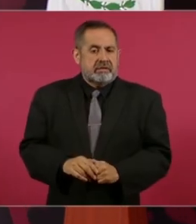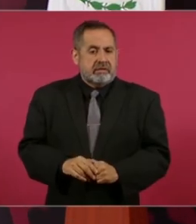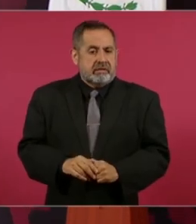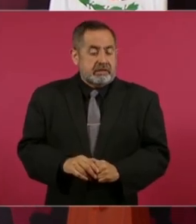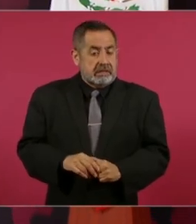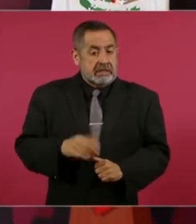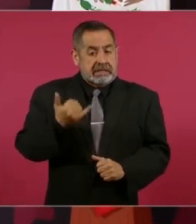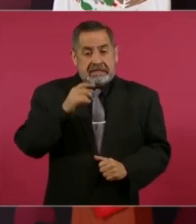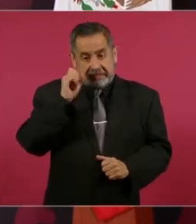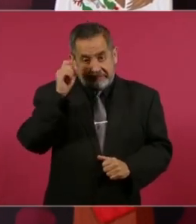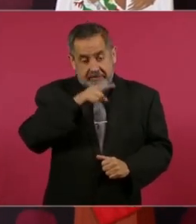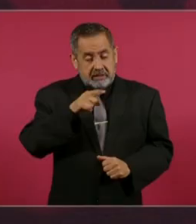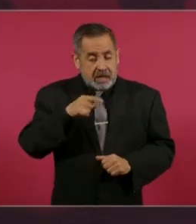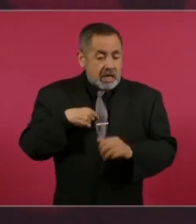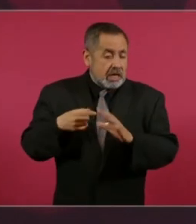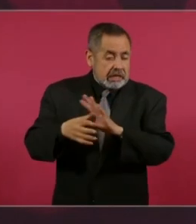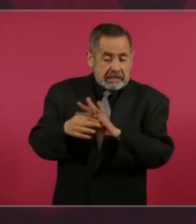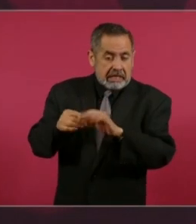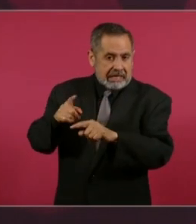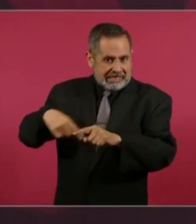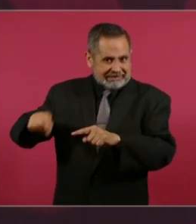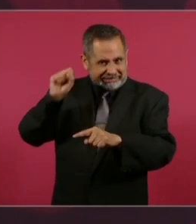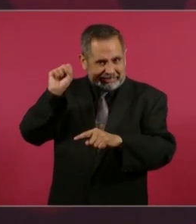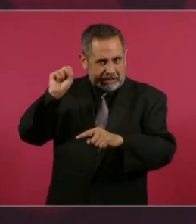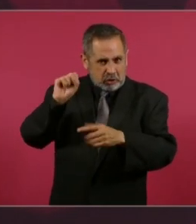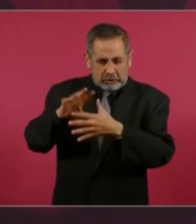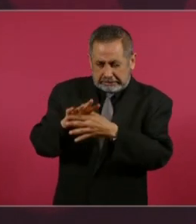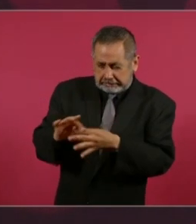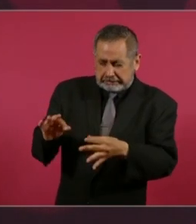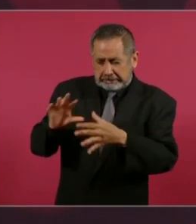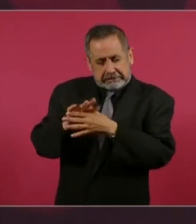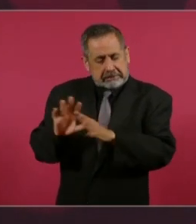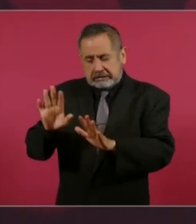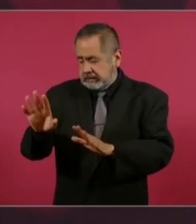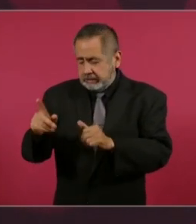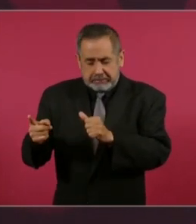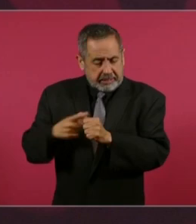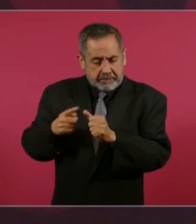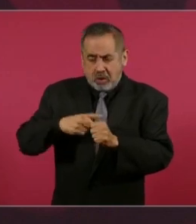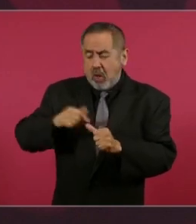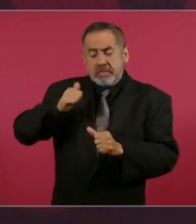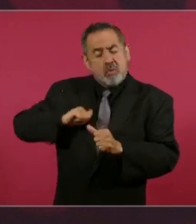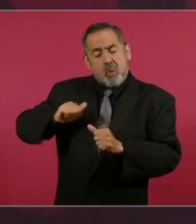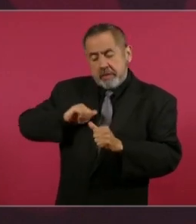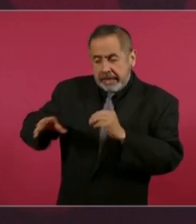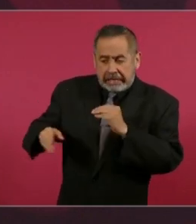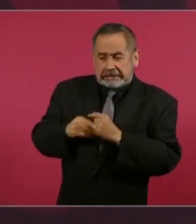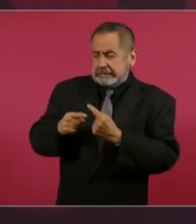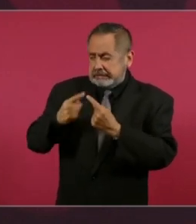costó trabajo convencer a los líderes sindicales,